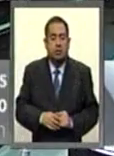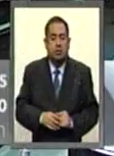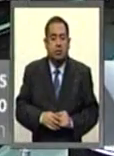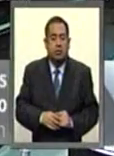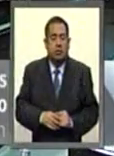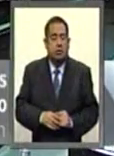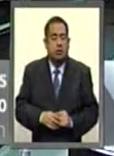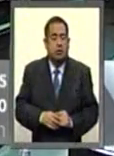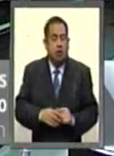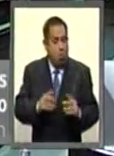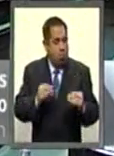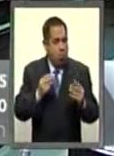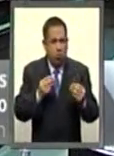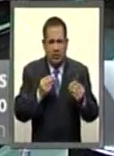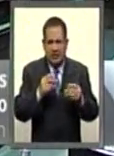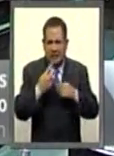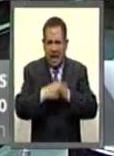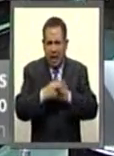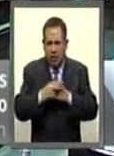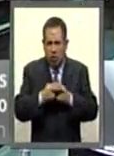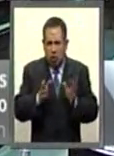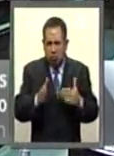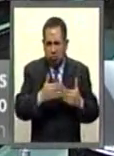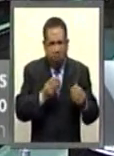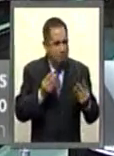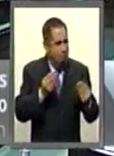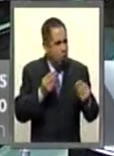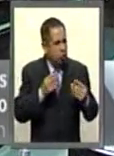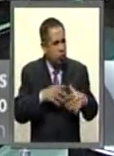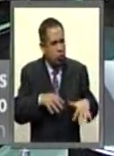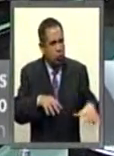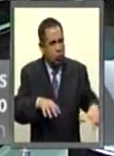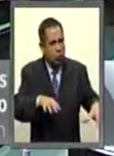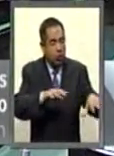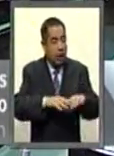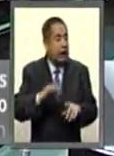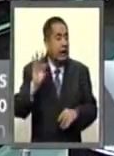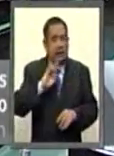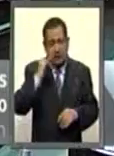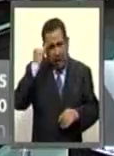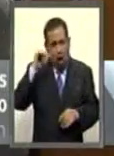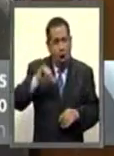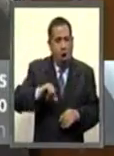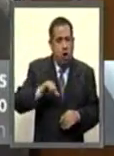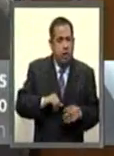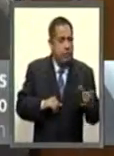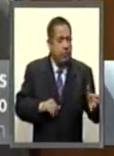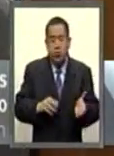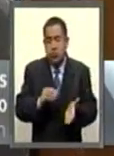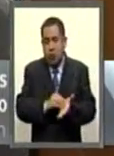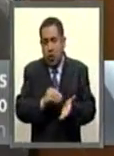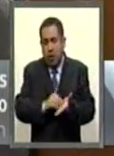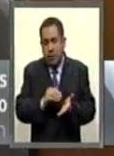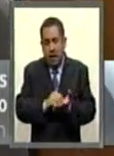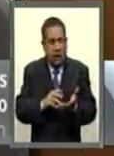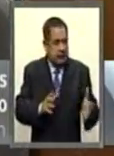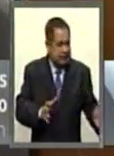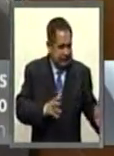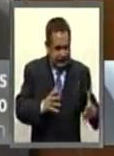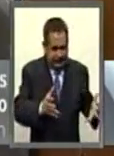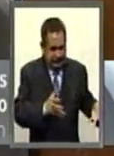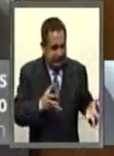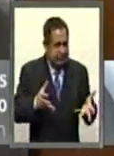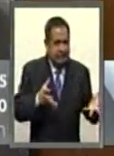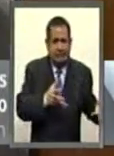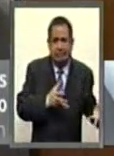mucha la cantidad de televisores y que probablemente hoy todavía no hayamos